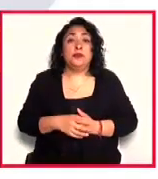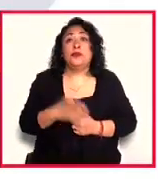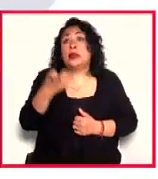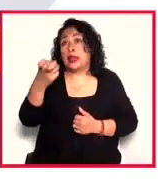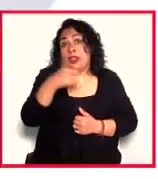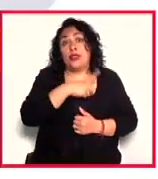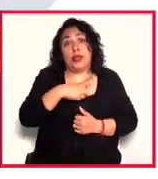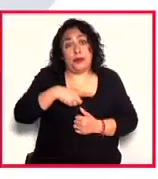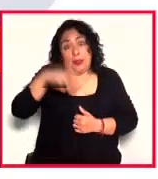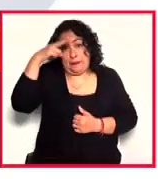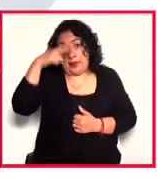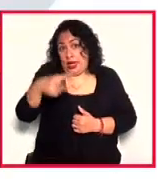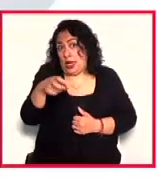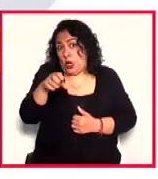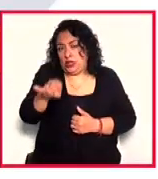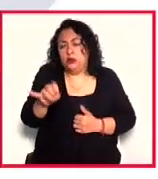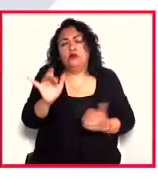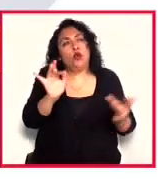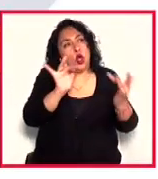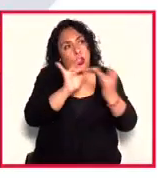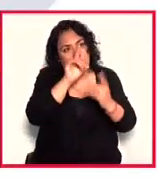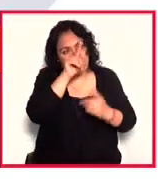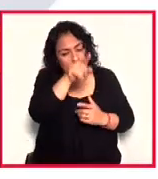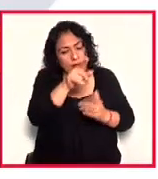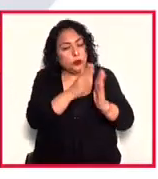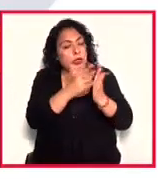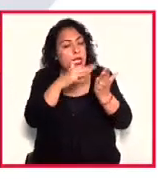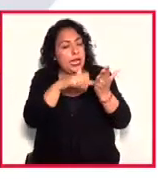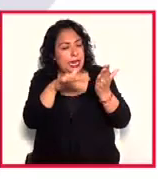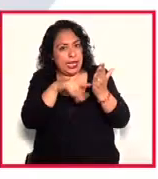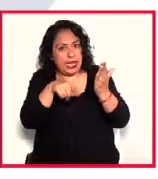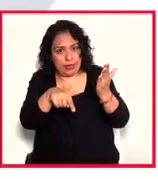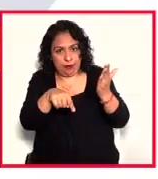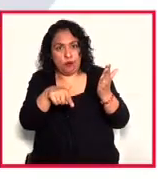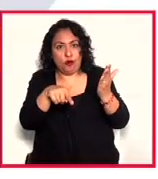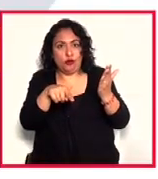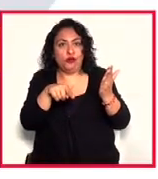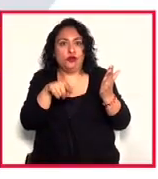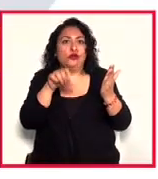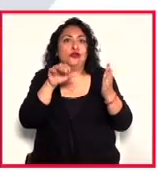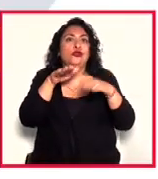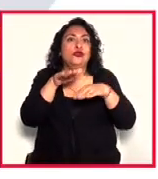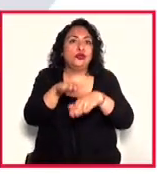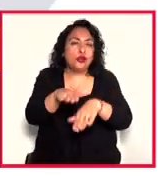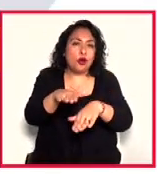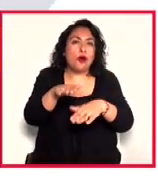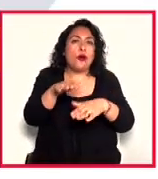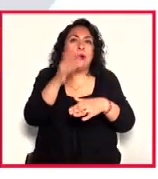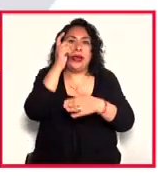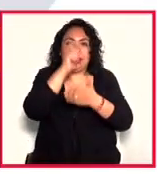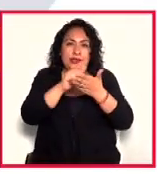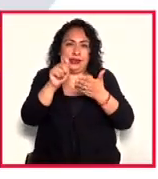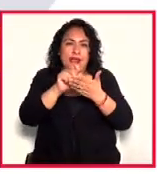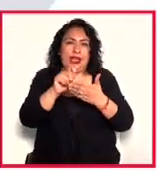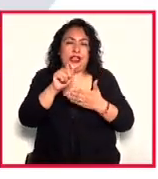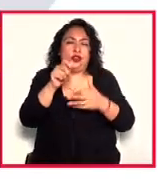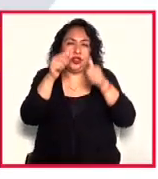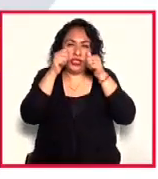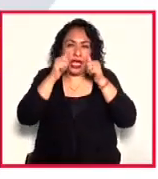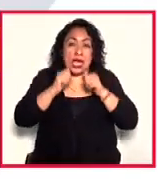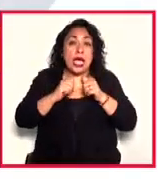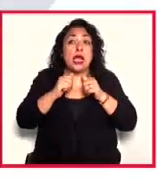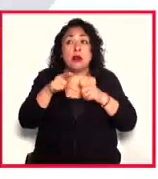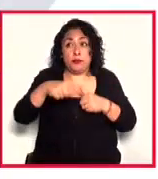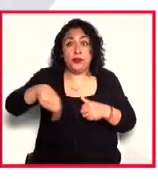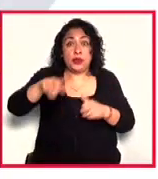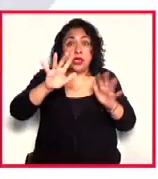México. Y entonces nos contactamos con ellos, leímos la versión de Simon Stephens sobre Ensayo sobre la ceguera de Saramago, que para quienes la